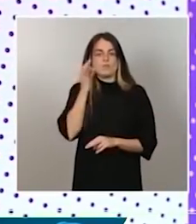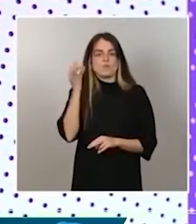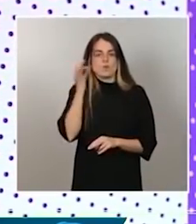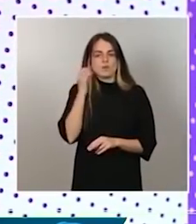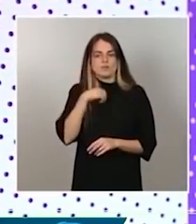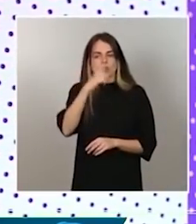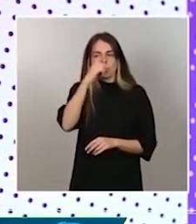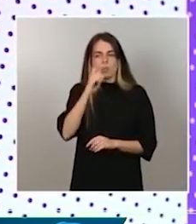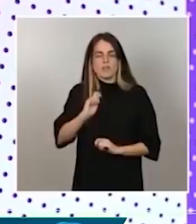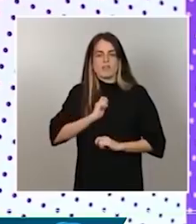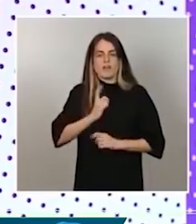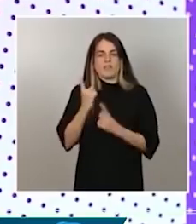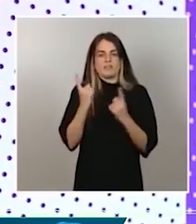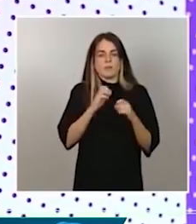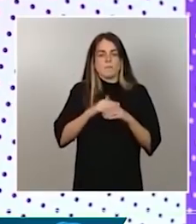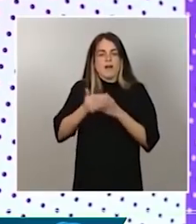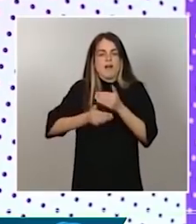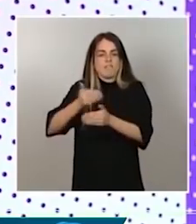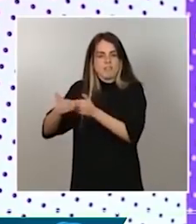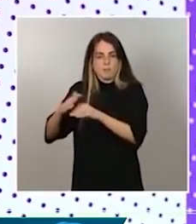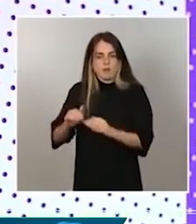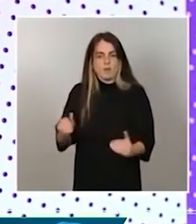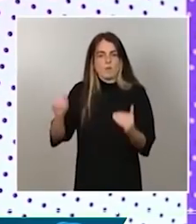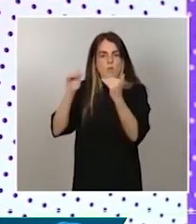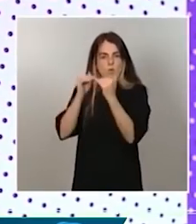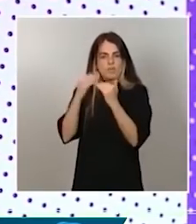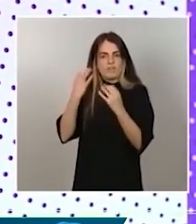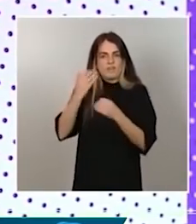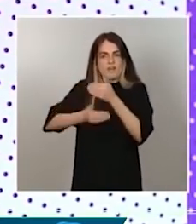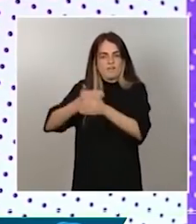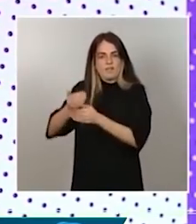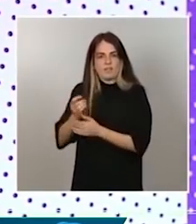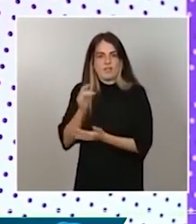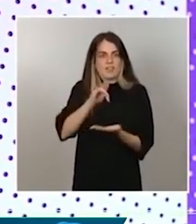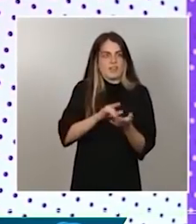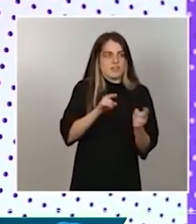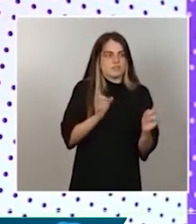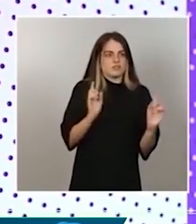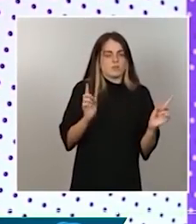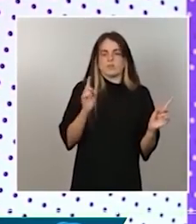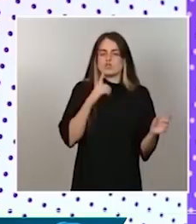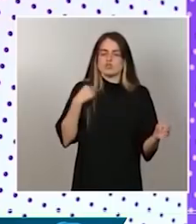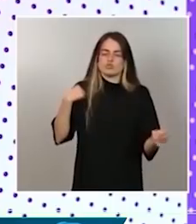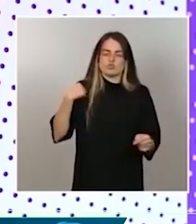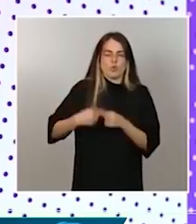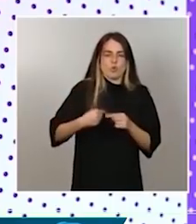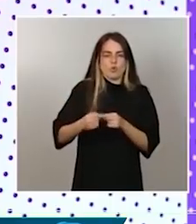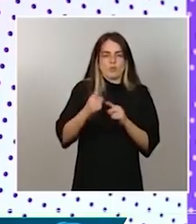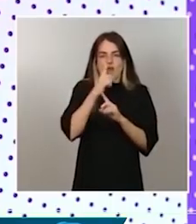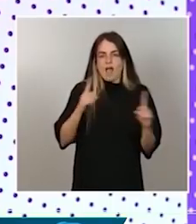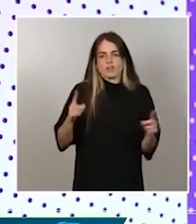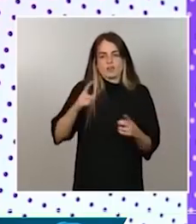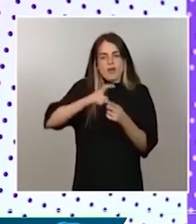aglutine dentro de Cataluña pues todo ese voto independentista, todo ese voto separatista que